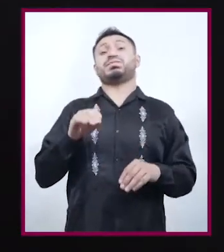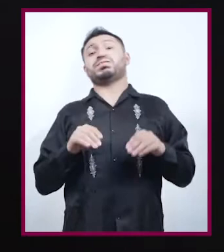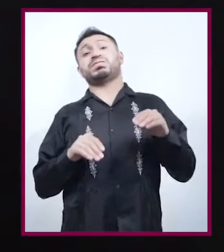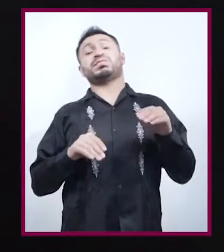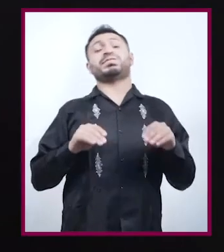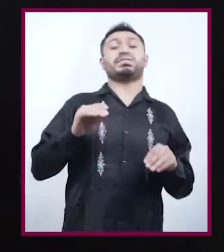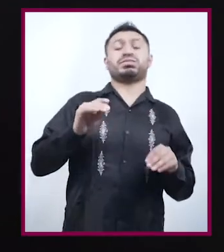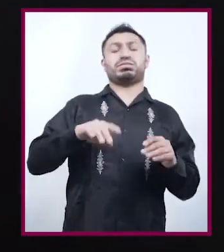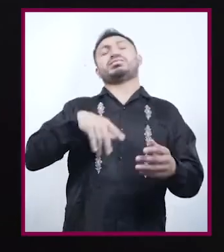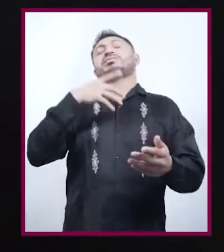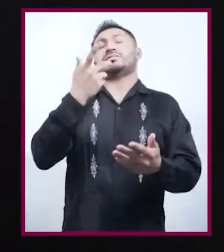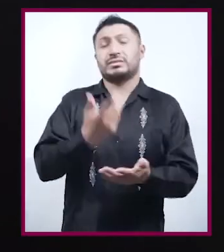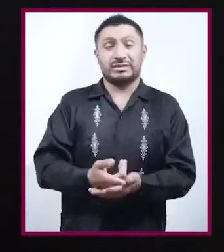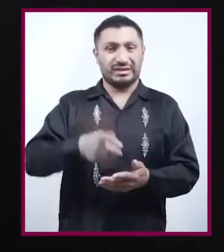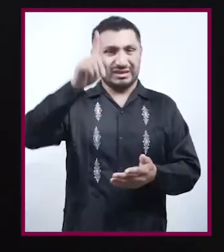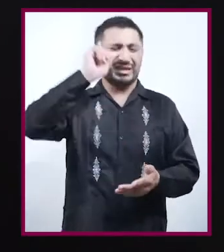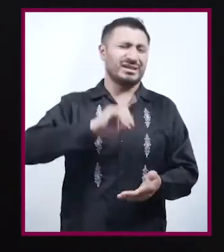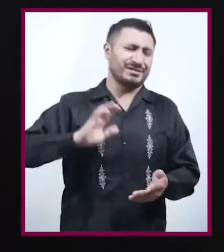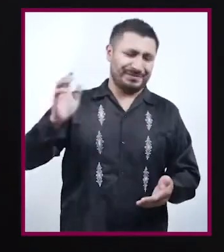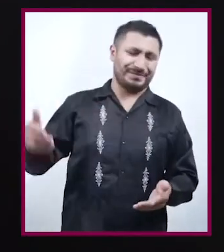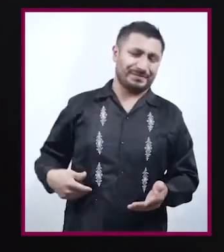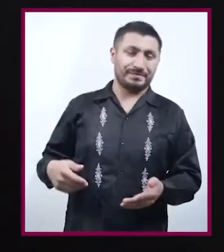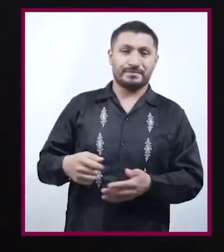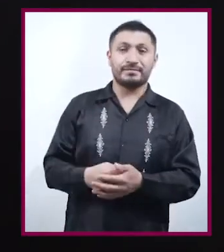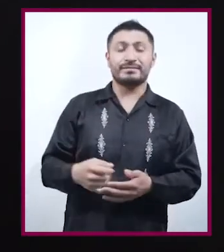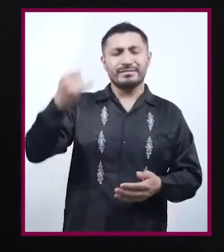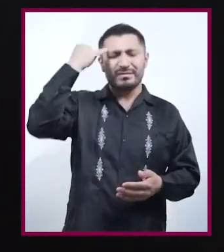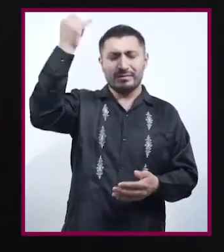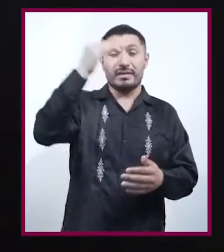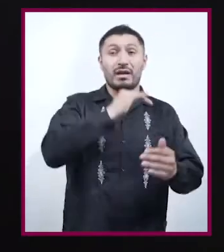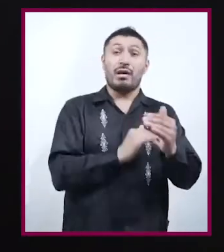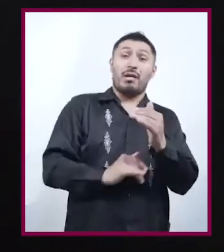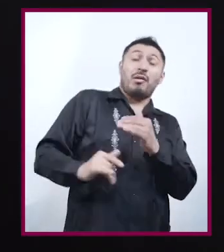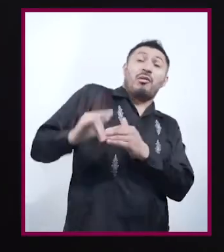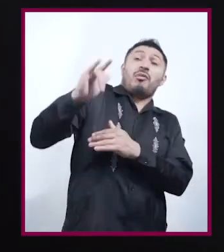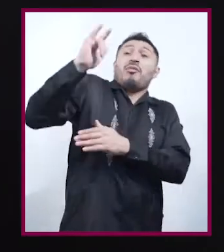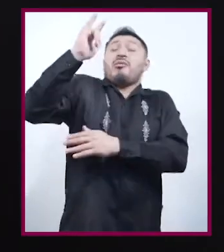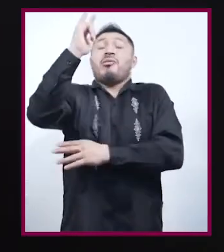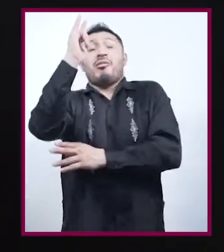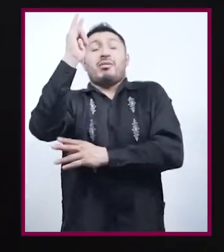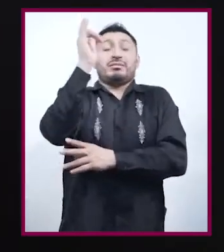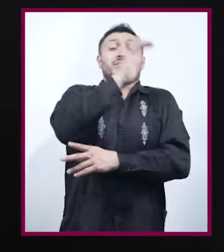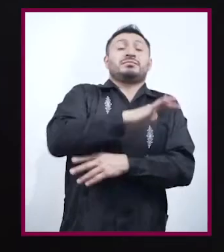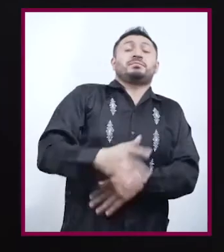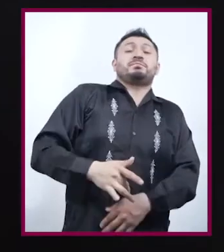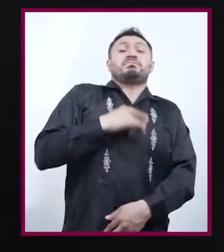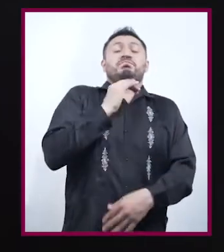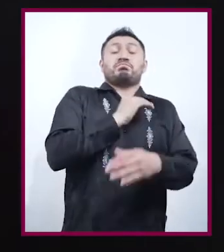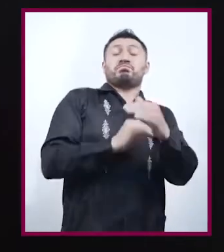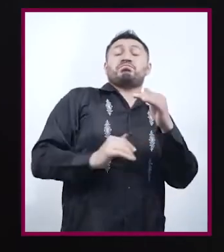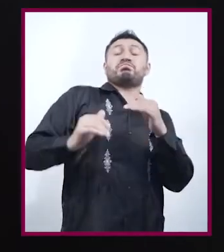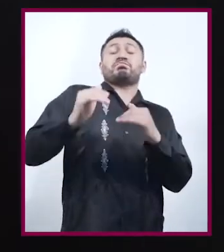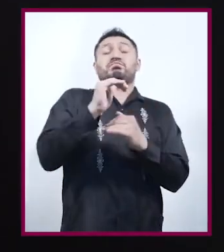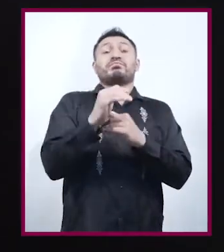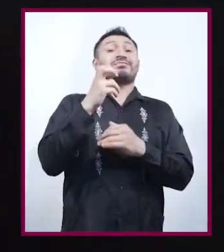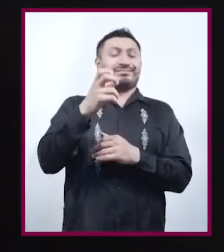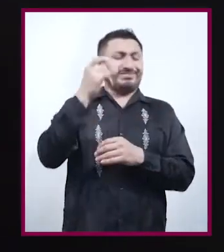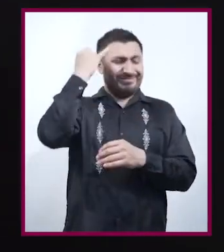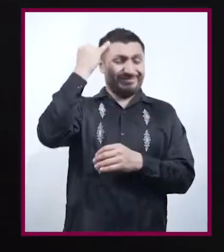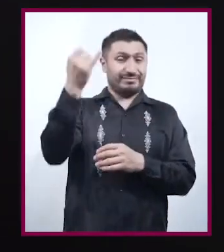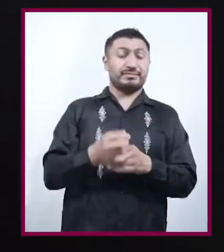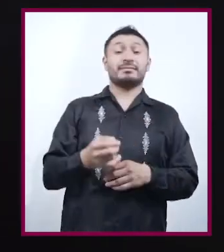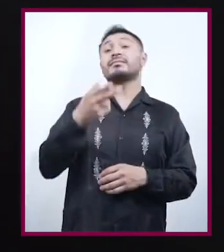altura. Como te podrás imaginar, la idea era lucir más alta que el resto de las personas, sentirse